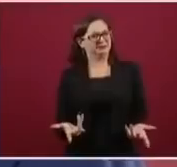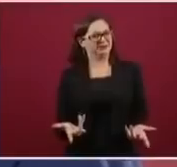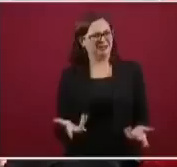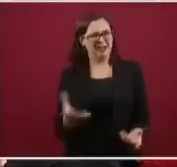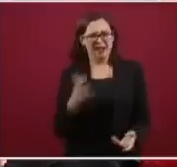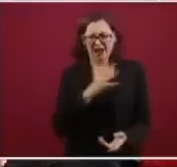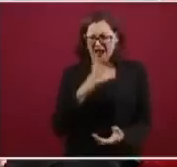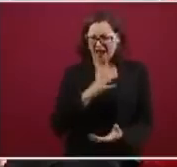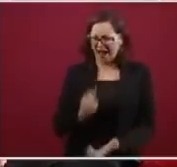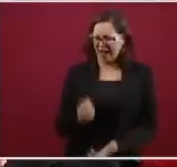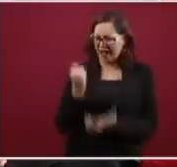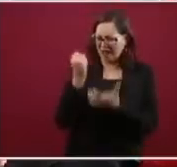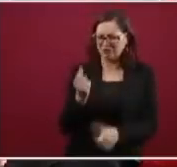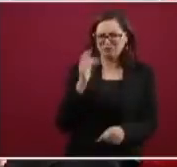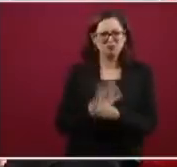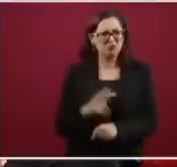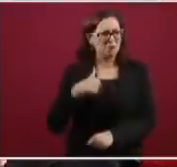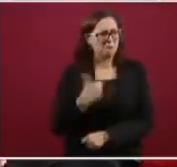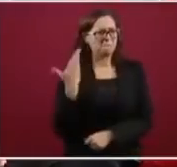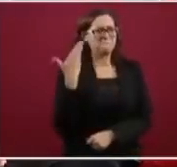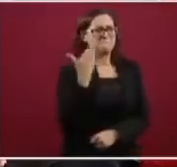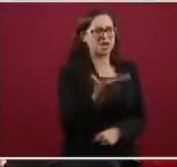inmediatamente apagado